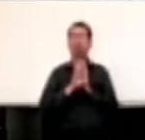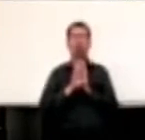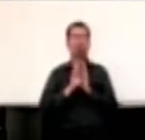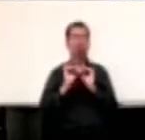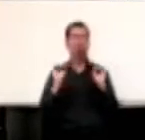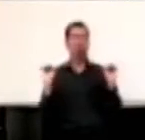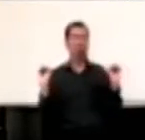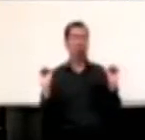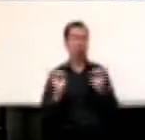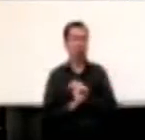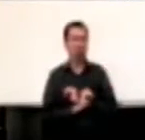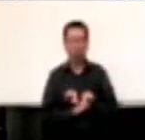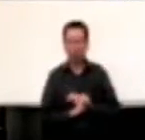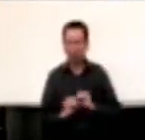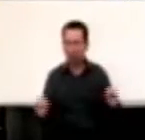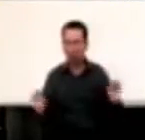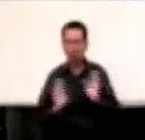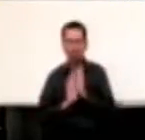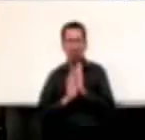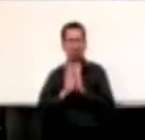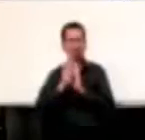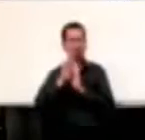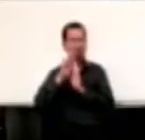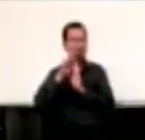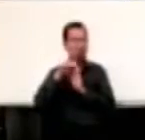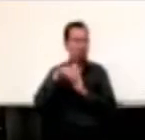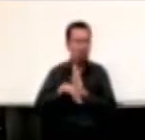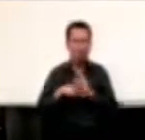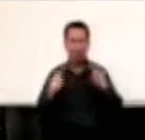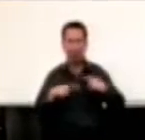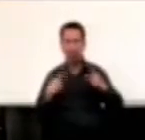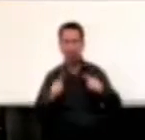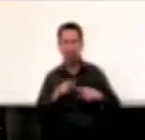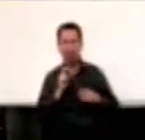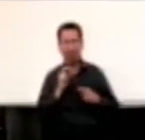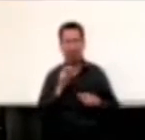una alternativa real para el electorado. Entonces,